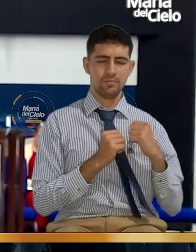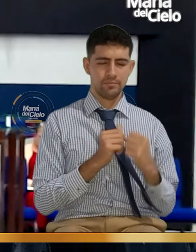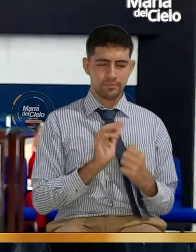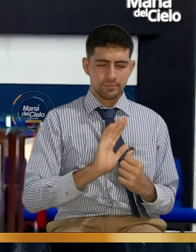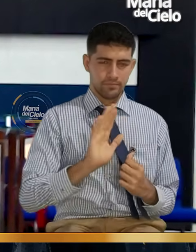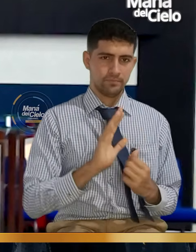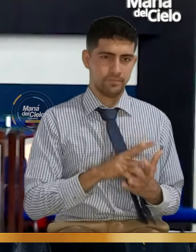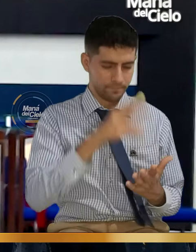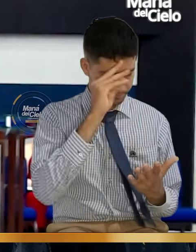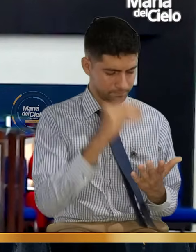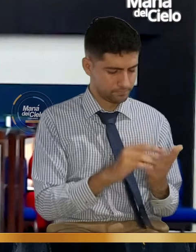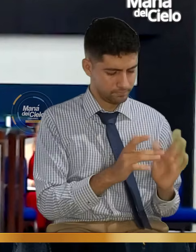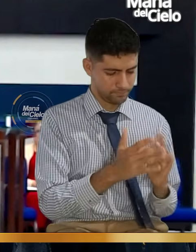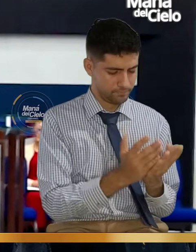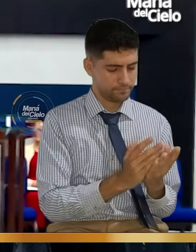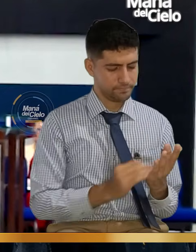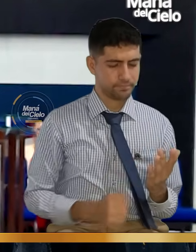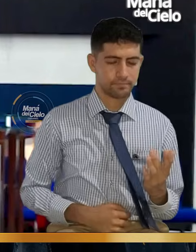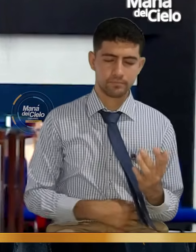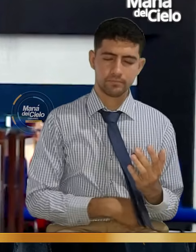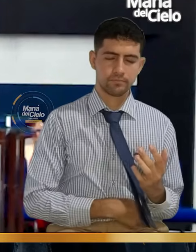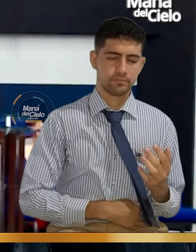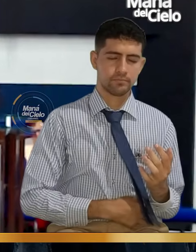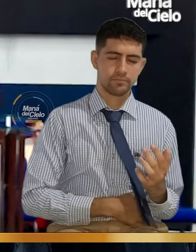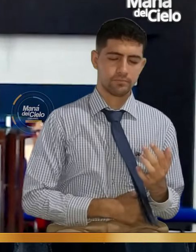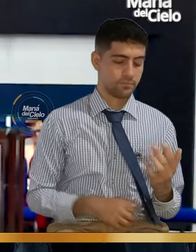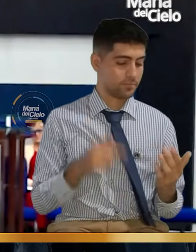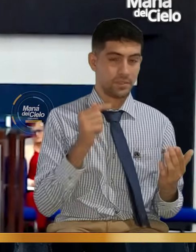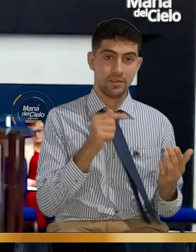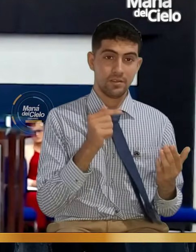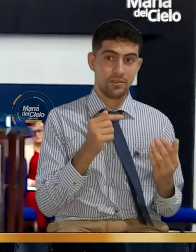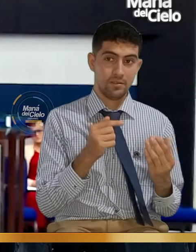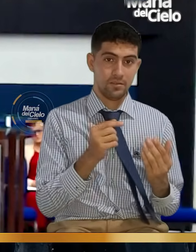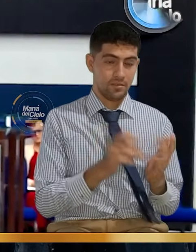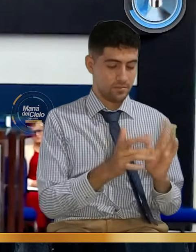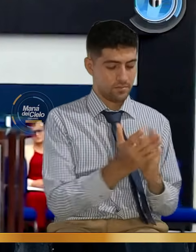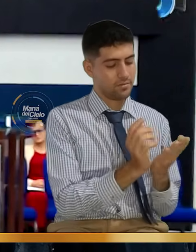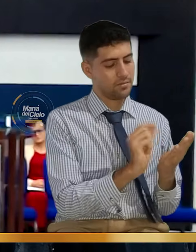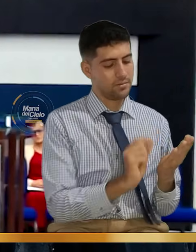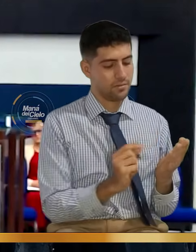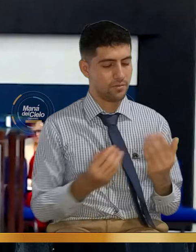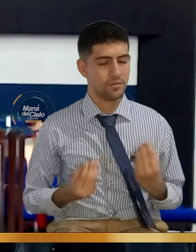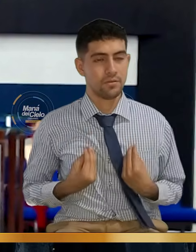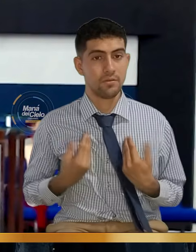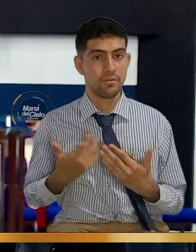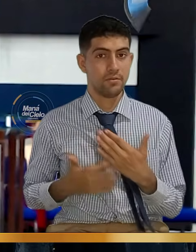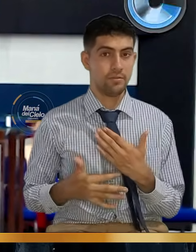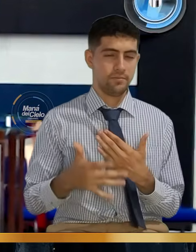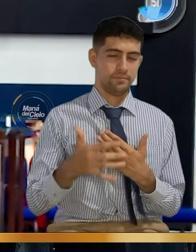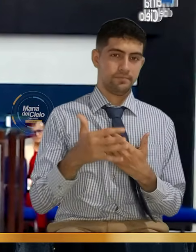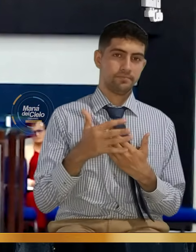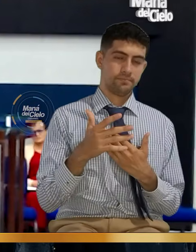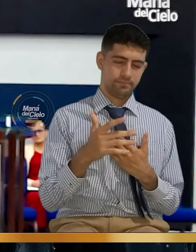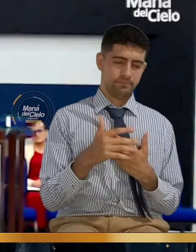Uf, porque esta historia de José, aunque sus hermanos lo vendieron y lo llevaron como esclavo a Egipto, Dios